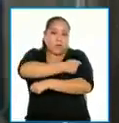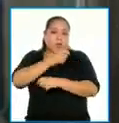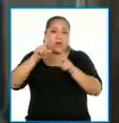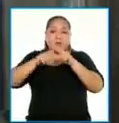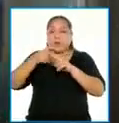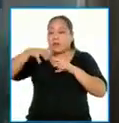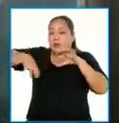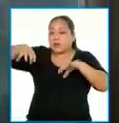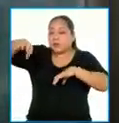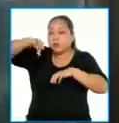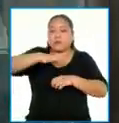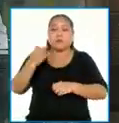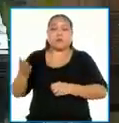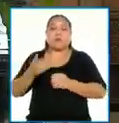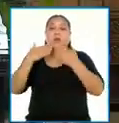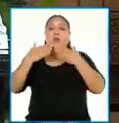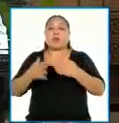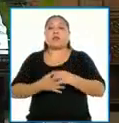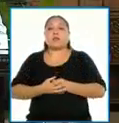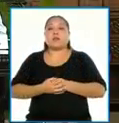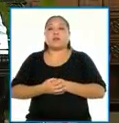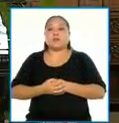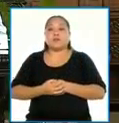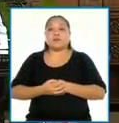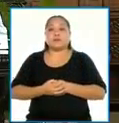con su personal? Muchas gracias.